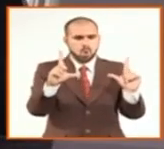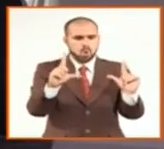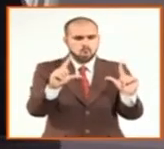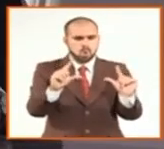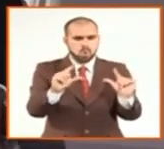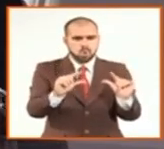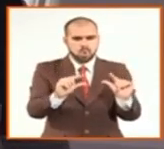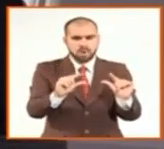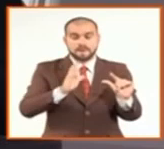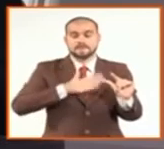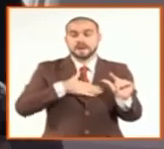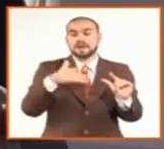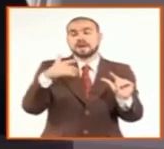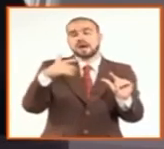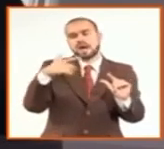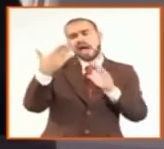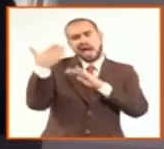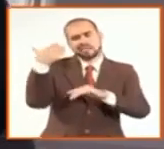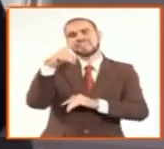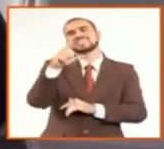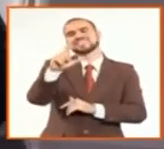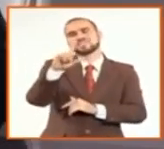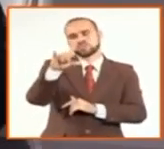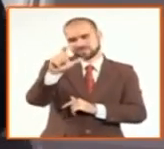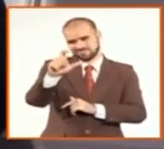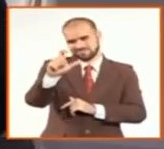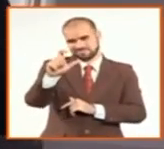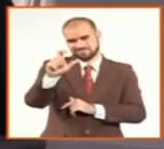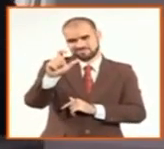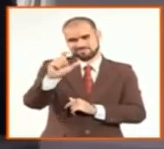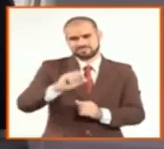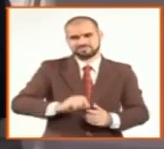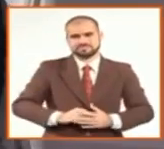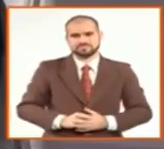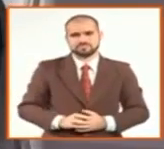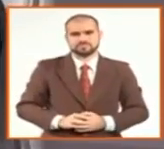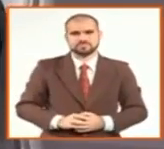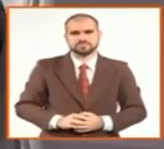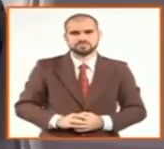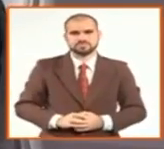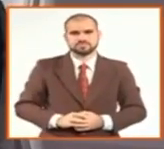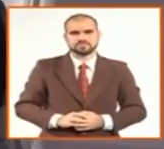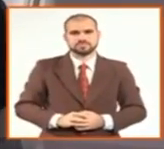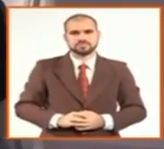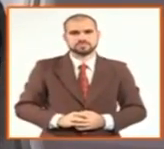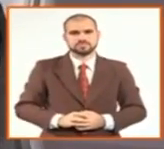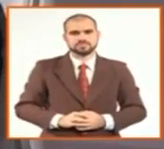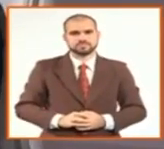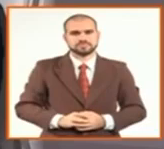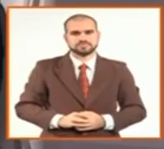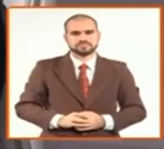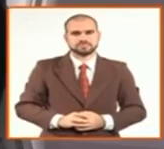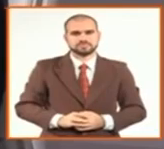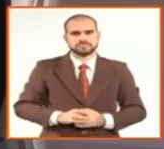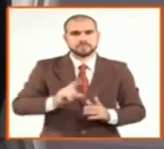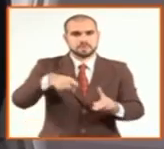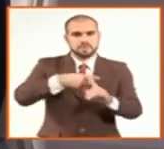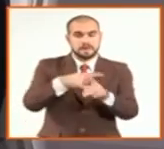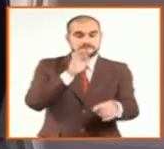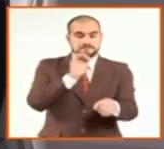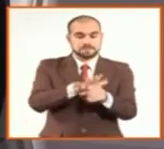pesos, o en CUC en aquel entonces, CUC y peso. La aparición entonces de los productos importados por